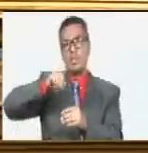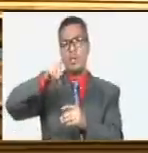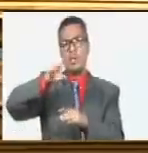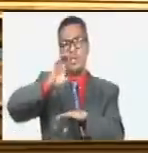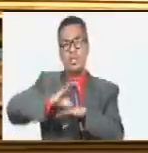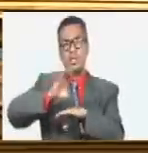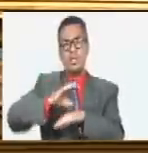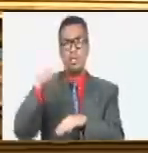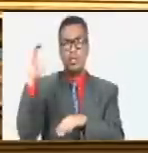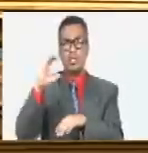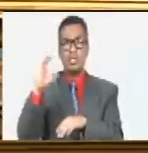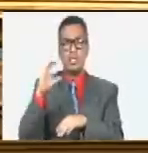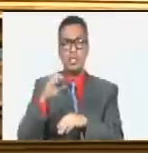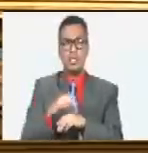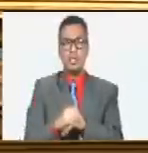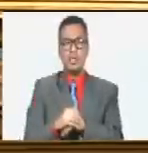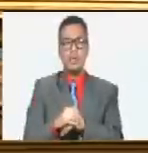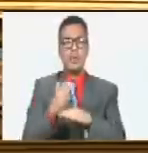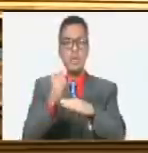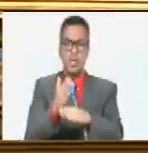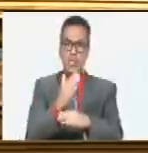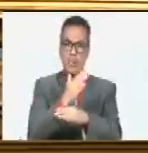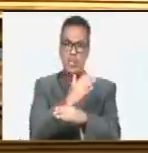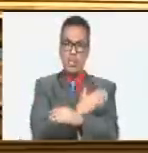Caracas antes del año